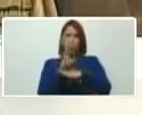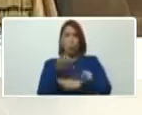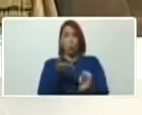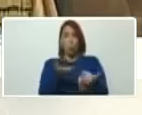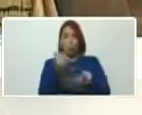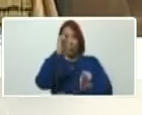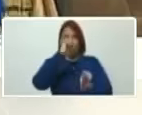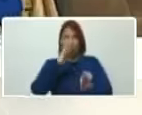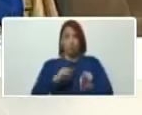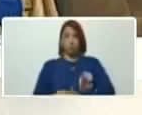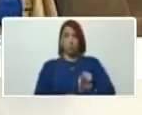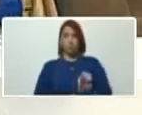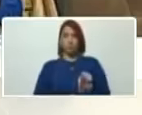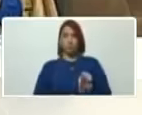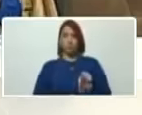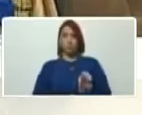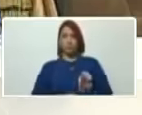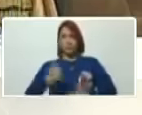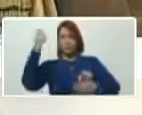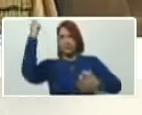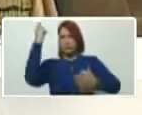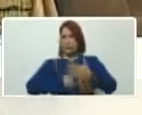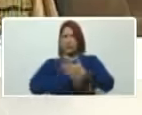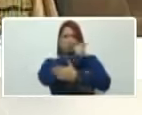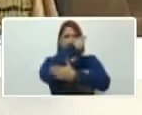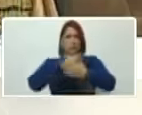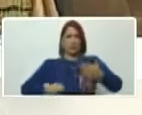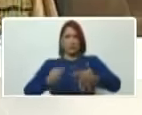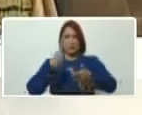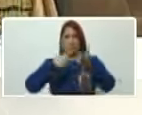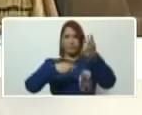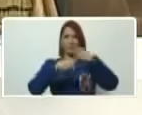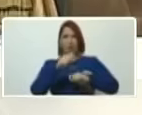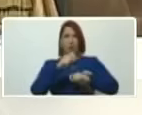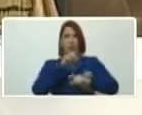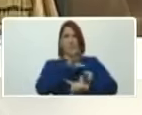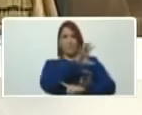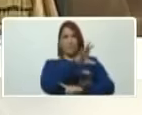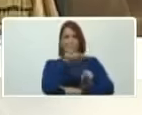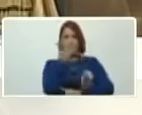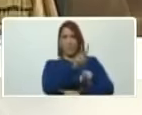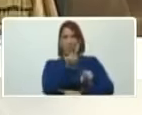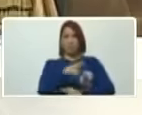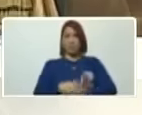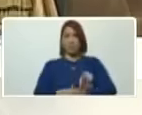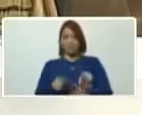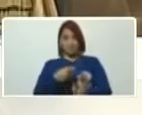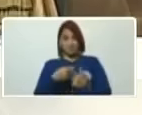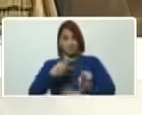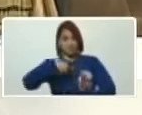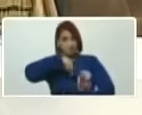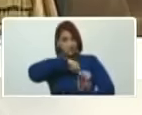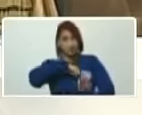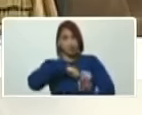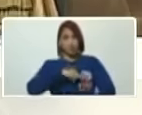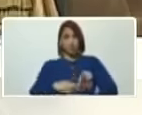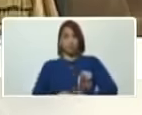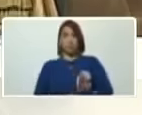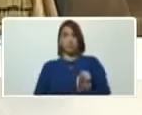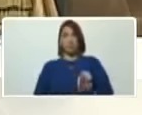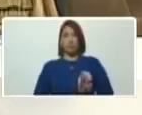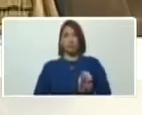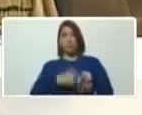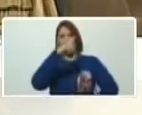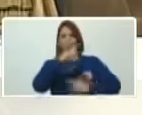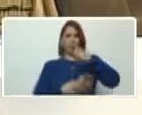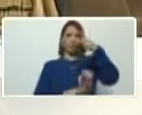sencillamente prohibieron que se le vendieran a Venezuela. Entonces estamos en un proceso